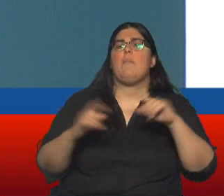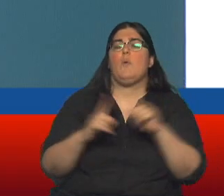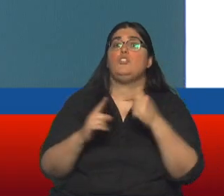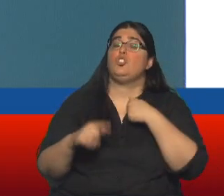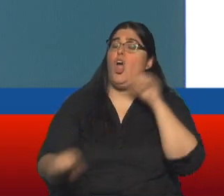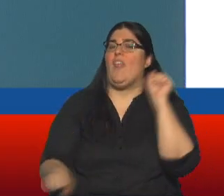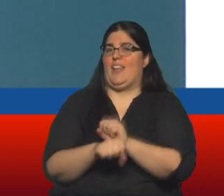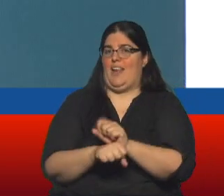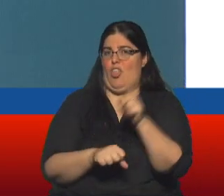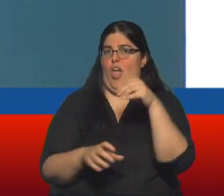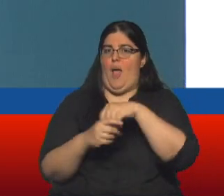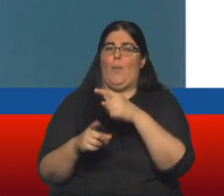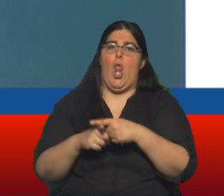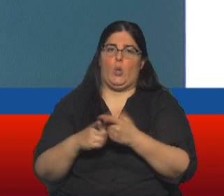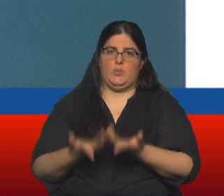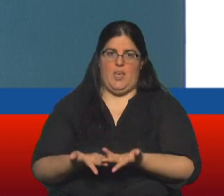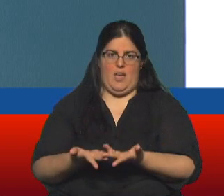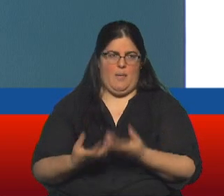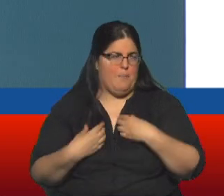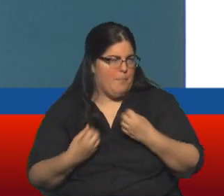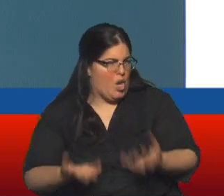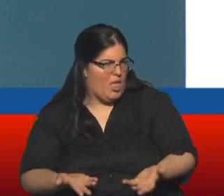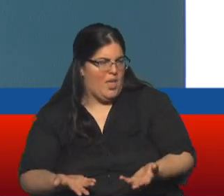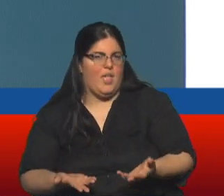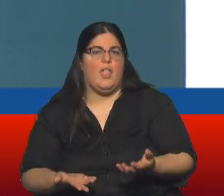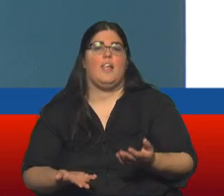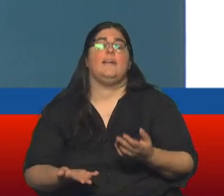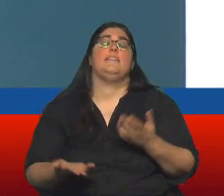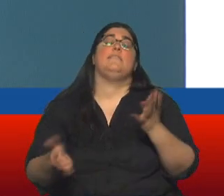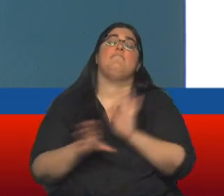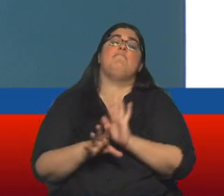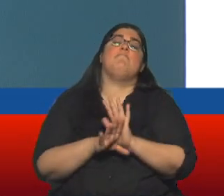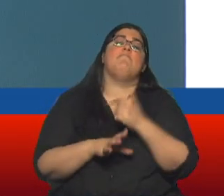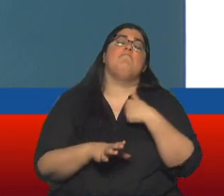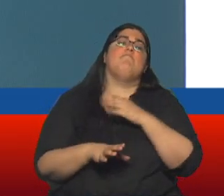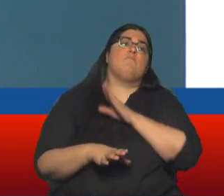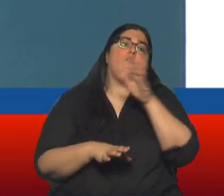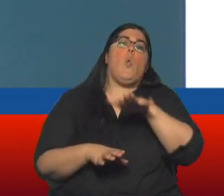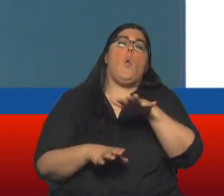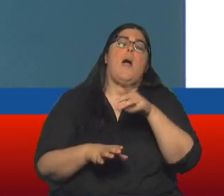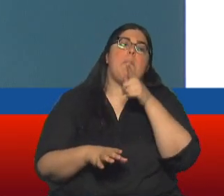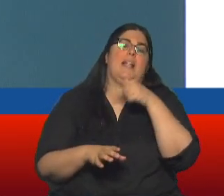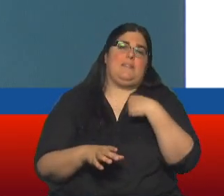en Bielorrusia. ¿Por qué? Por estar en un lugar donde aparentemente no podía estar.